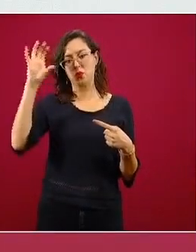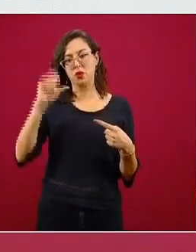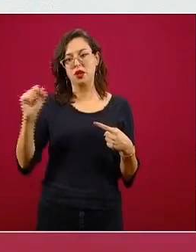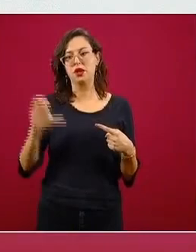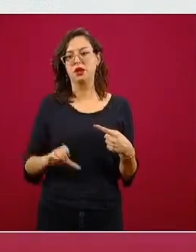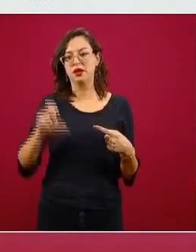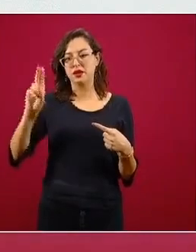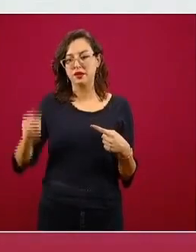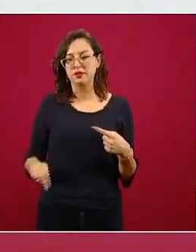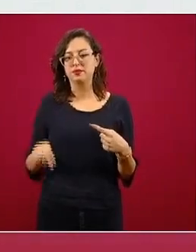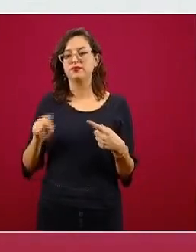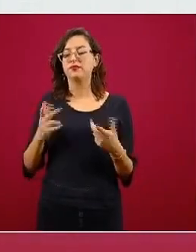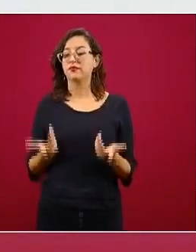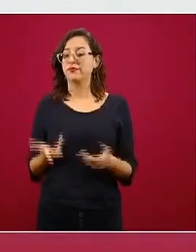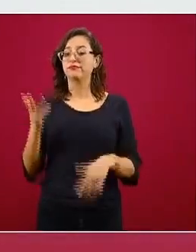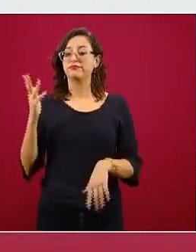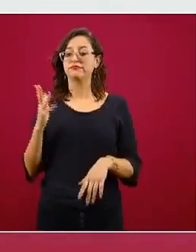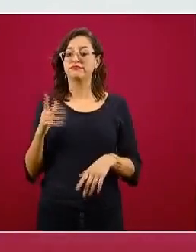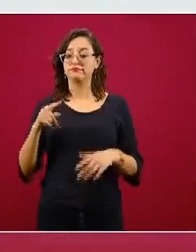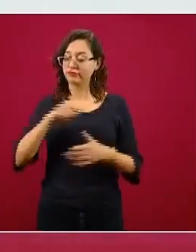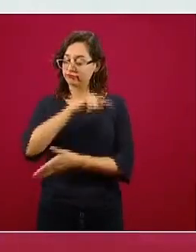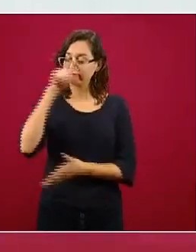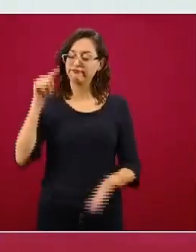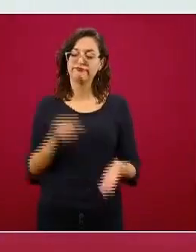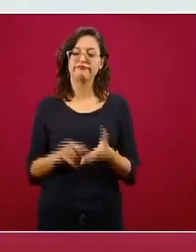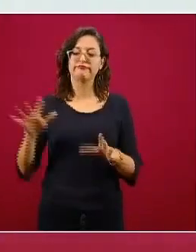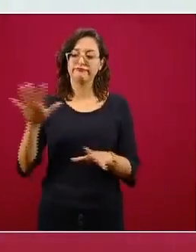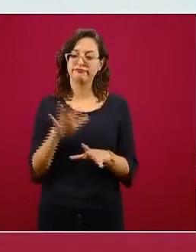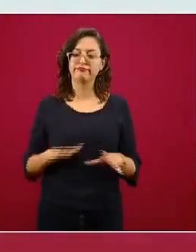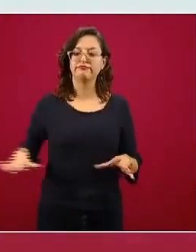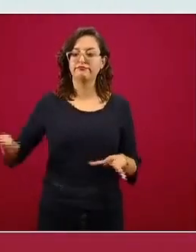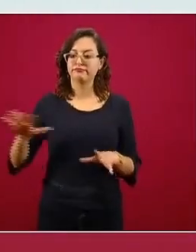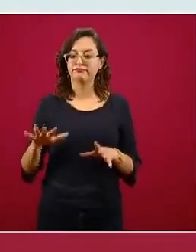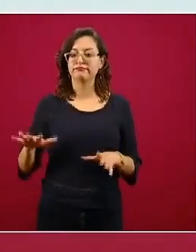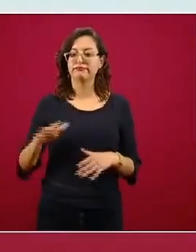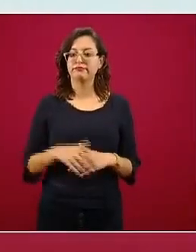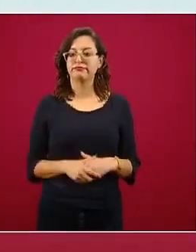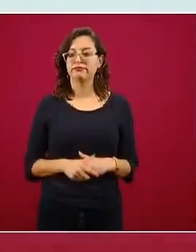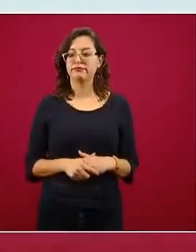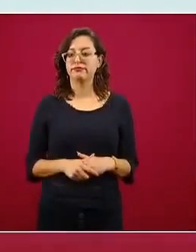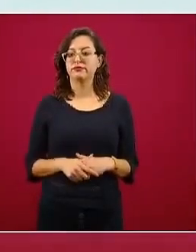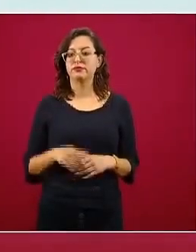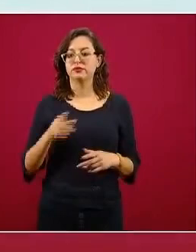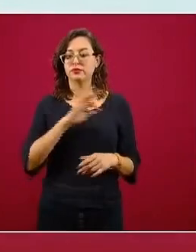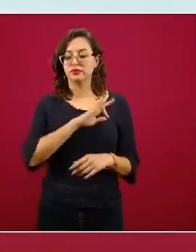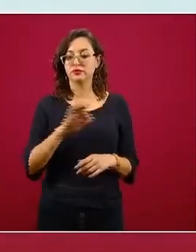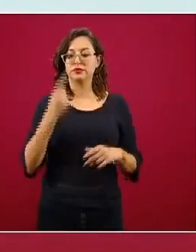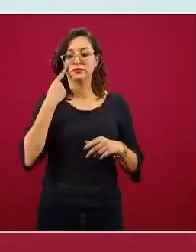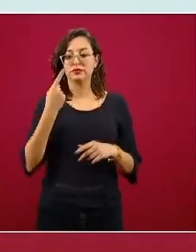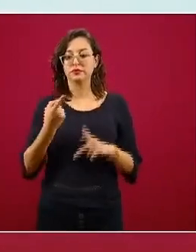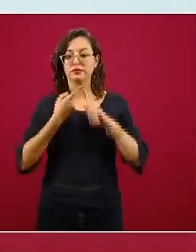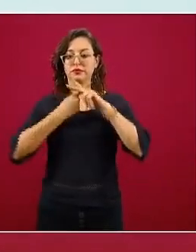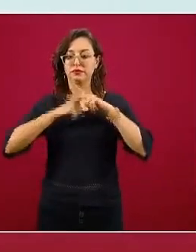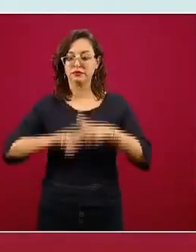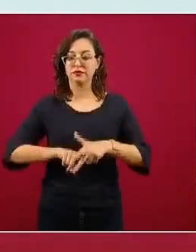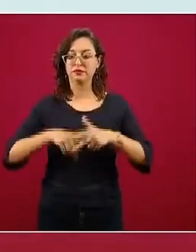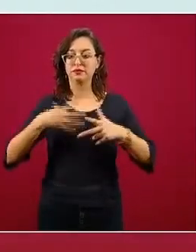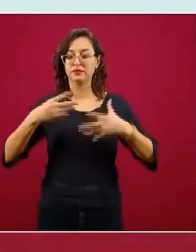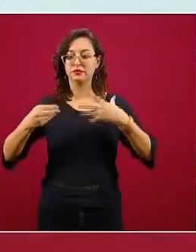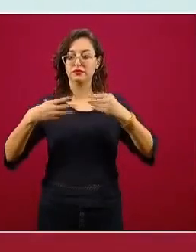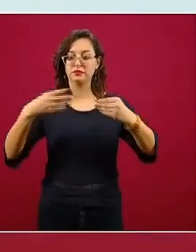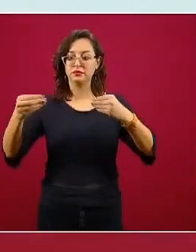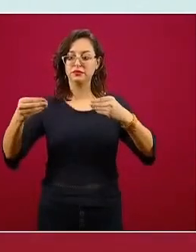la zona turística, una de las más importantes zonas turísticas del país. Aquí está el brote original, aquí está